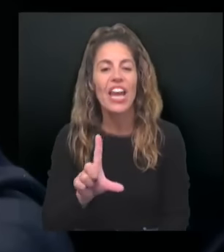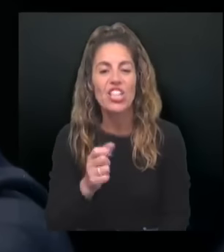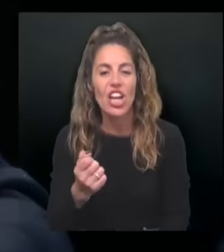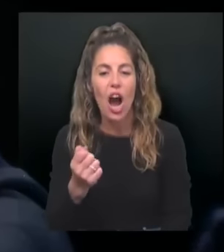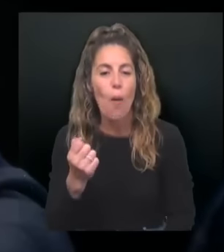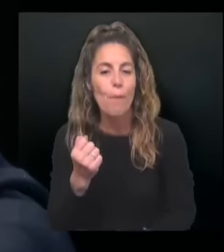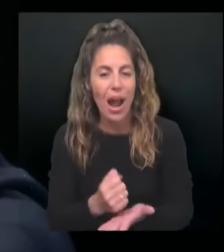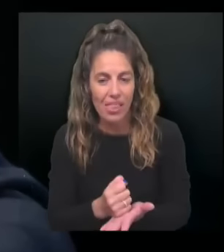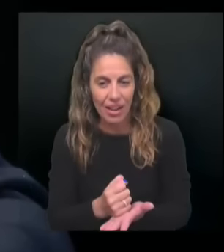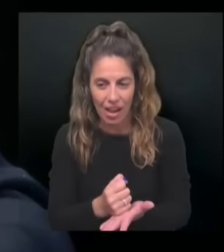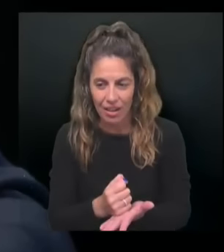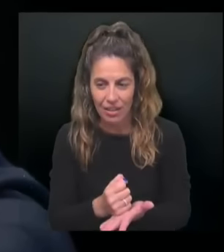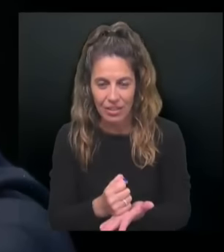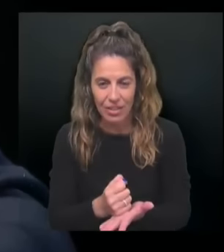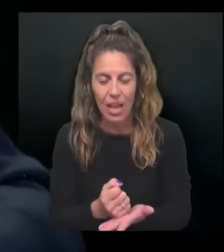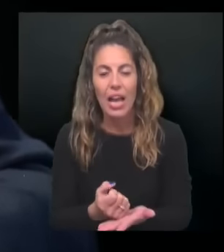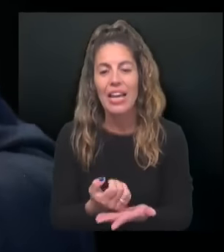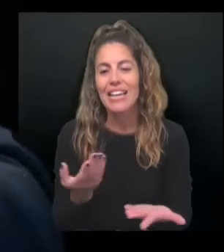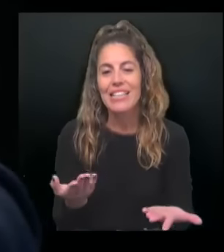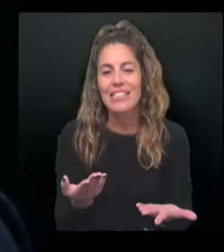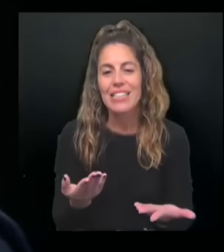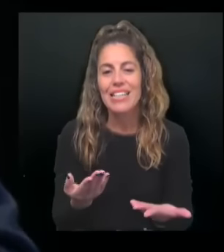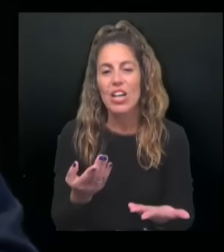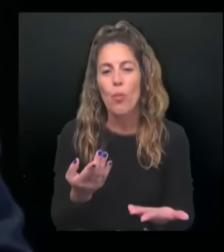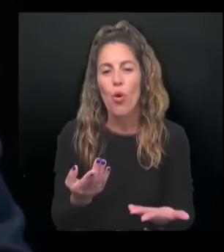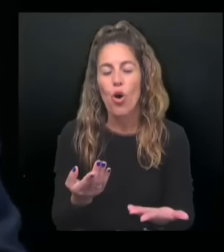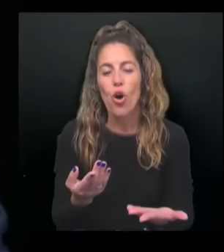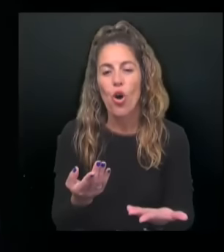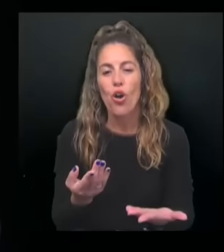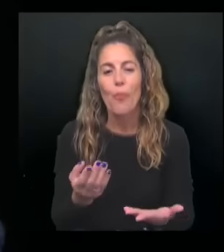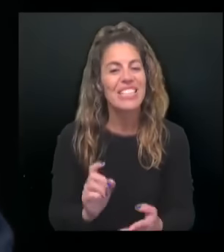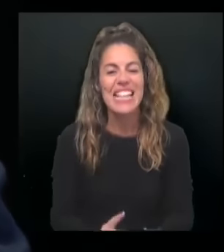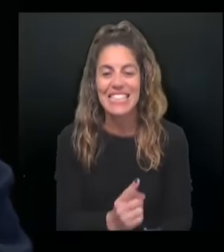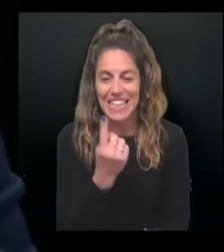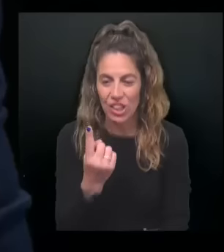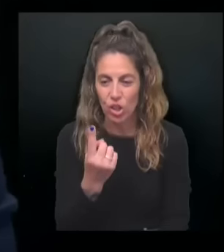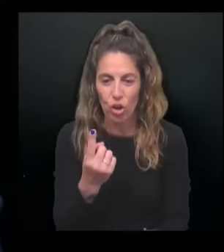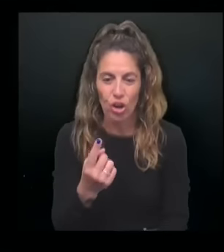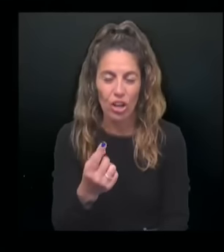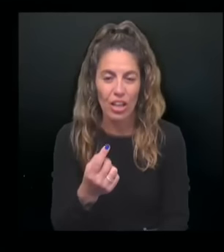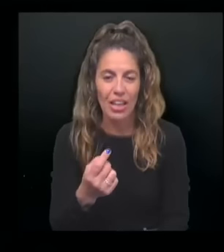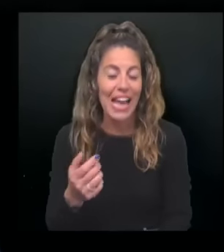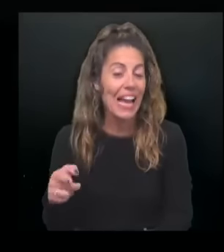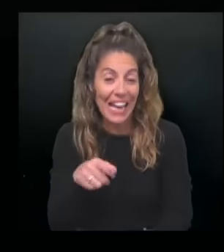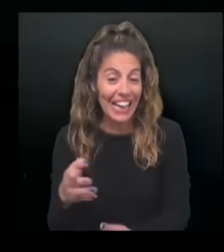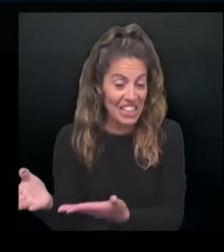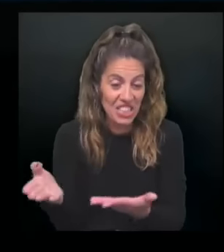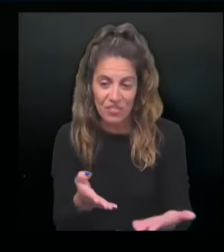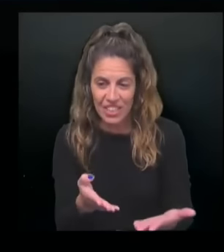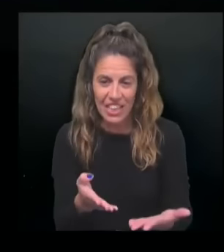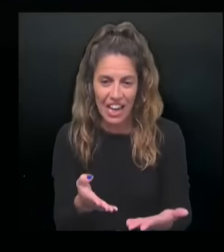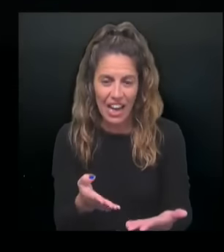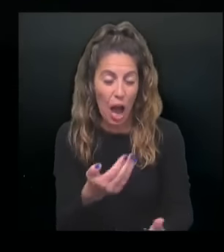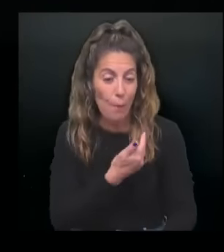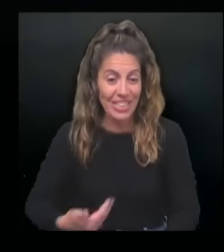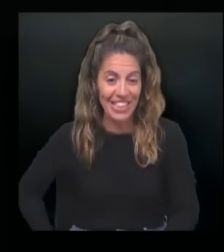huella... como que ese es el centro, tú lo decías, recibía al